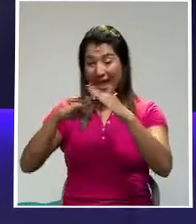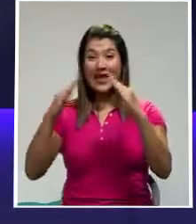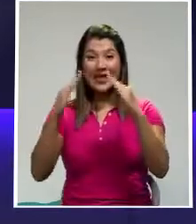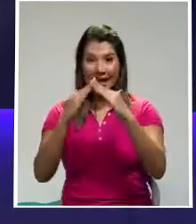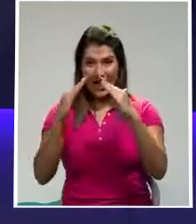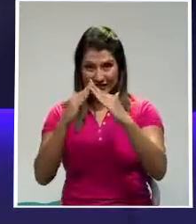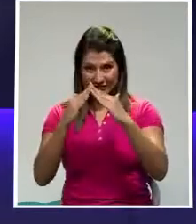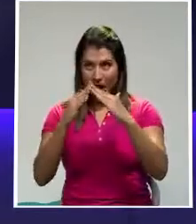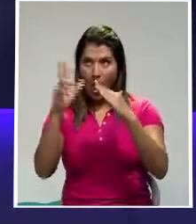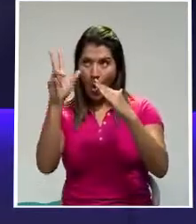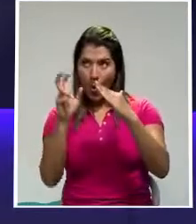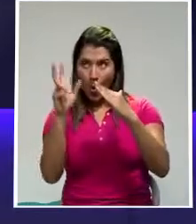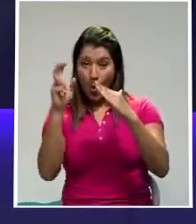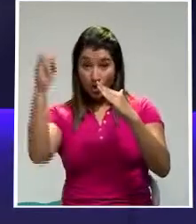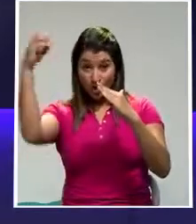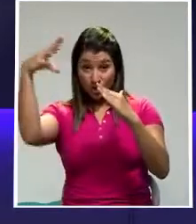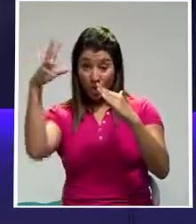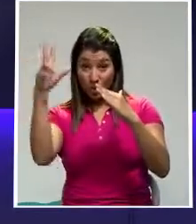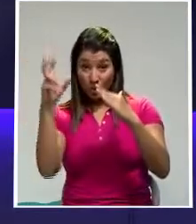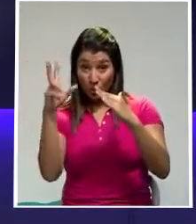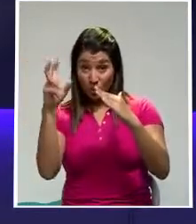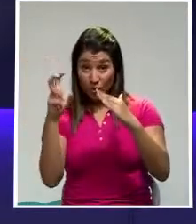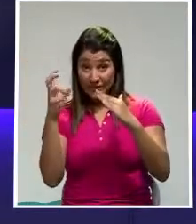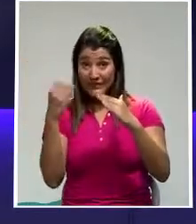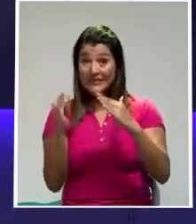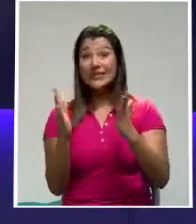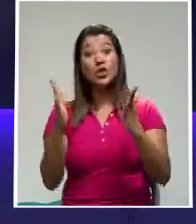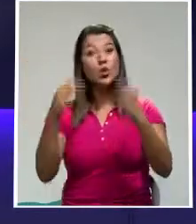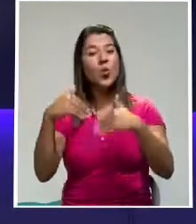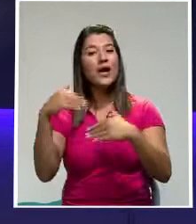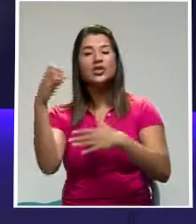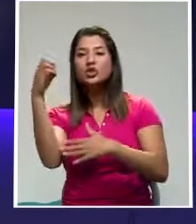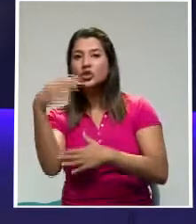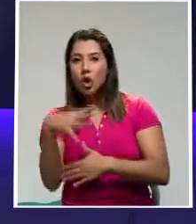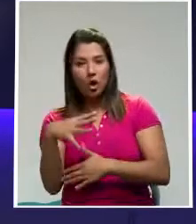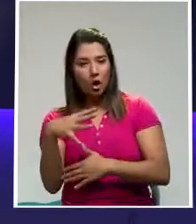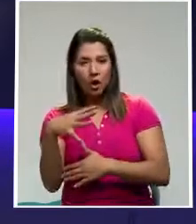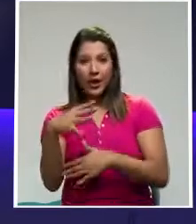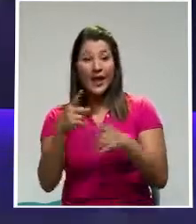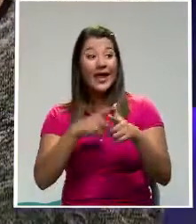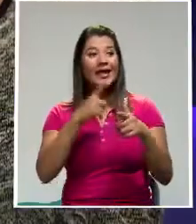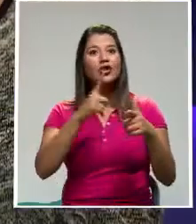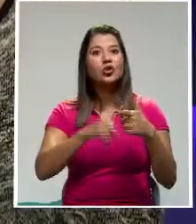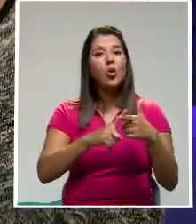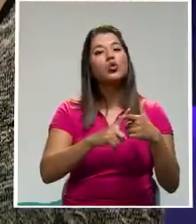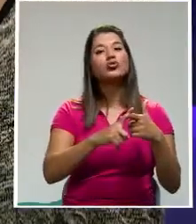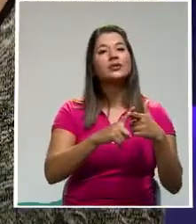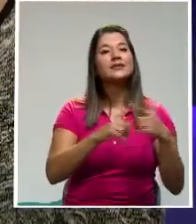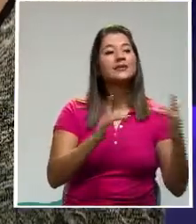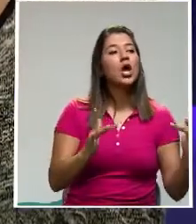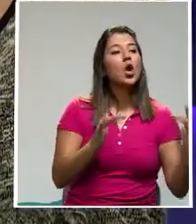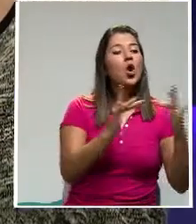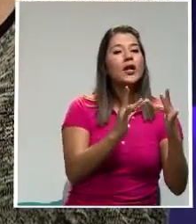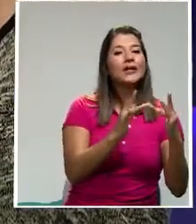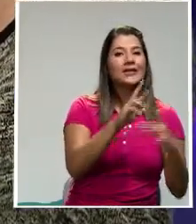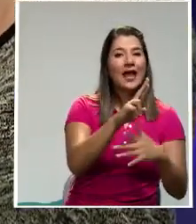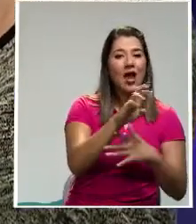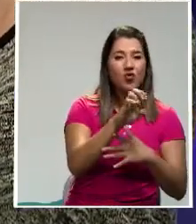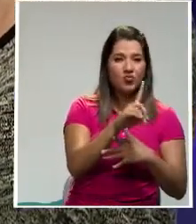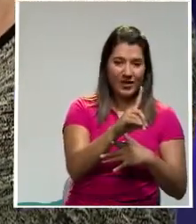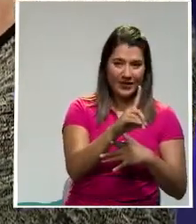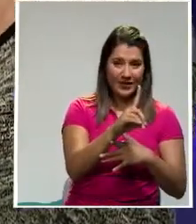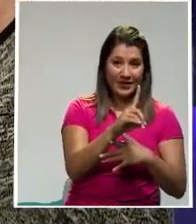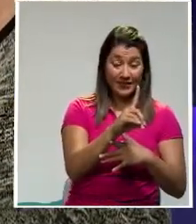que darle mantenimiento a su equipo, se cuelga de la red. Se cuelga de la red y no hay una diferenciación de precio. En cambio, la